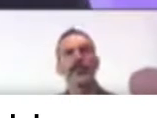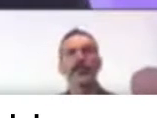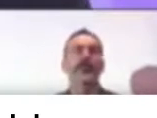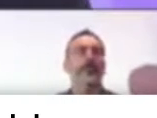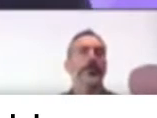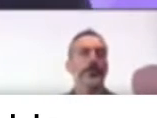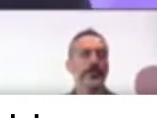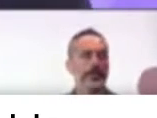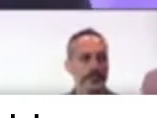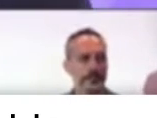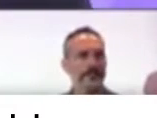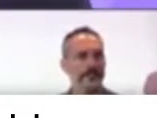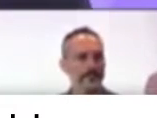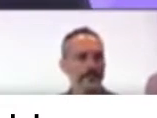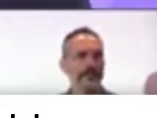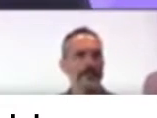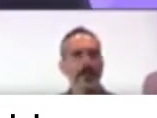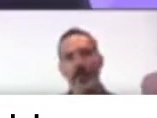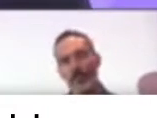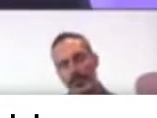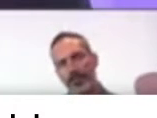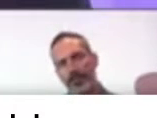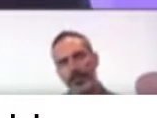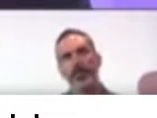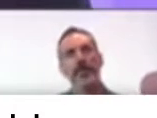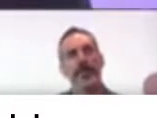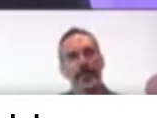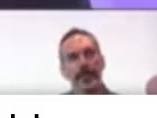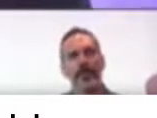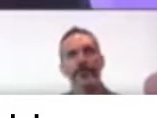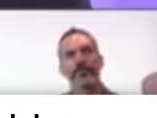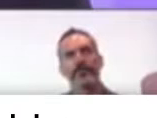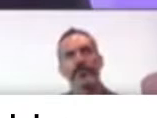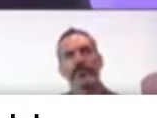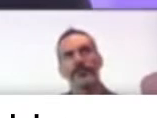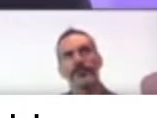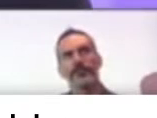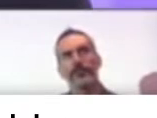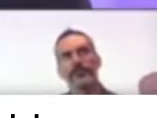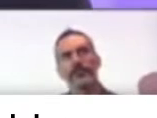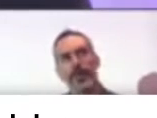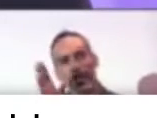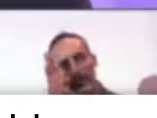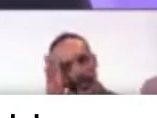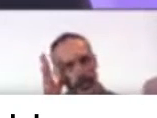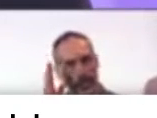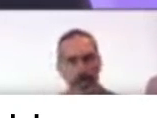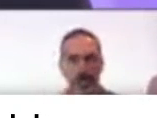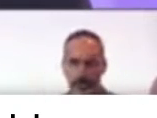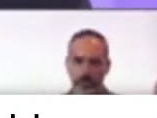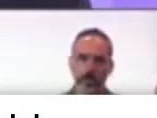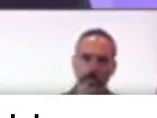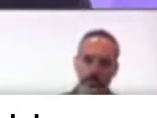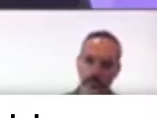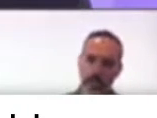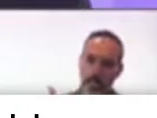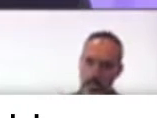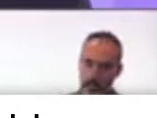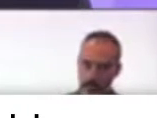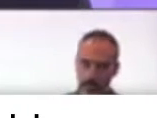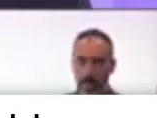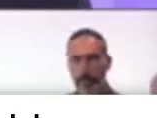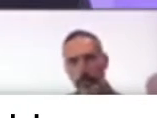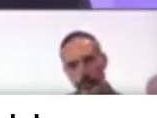Contigo. Sí, contigo, gobernador, que gentilmente te pido sigas apoyando al municipio de